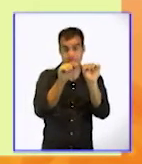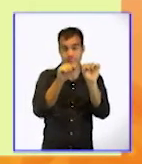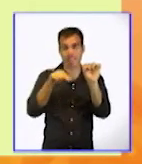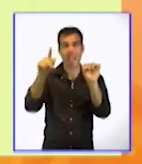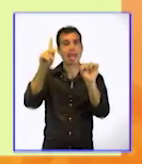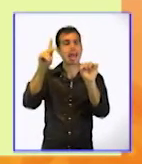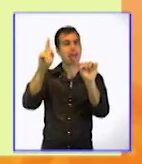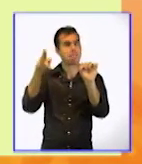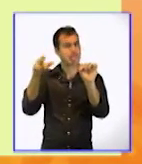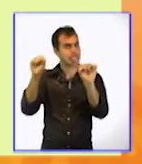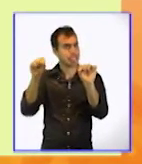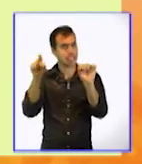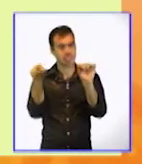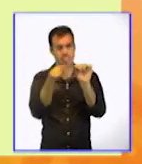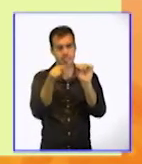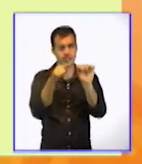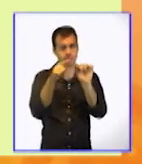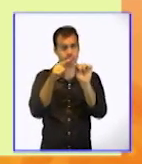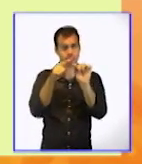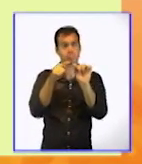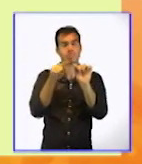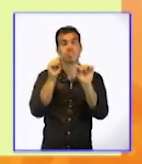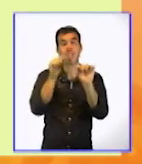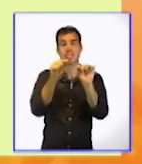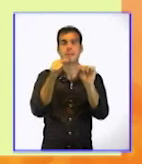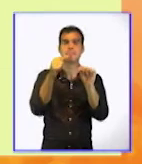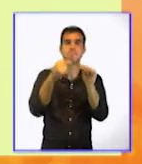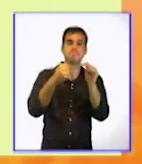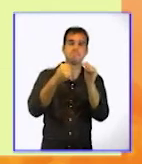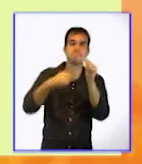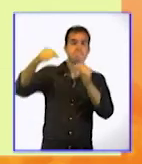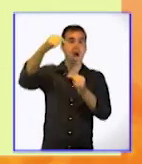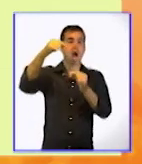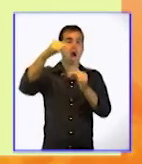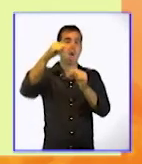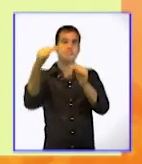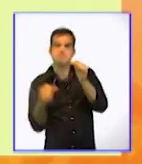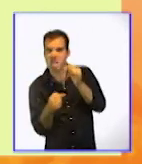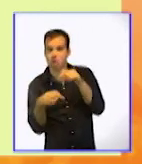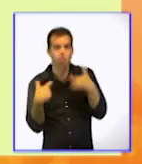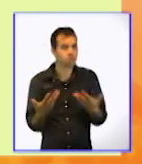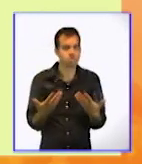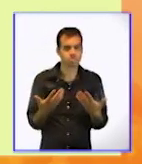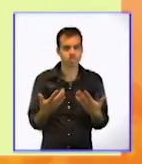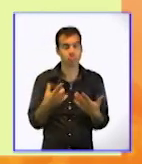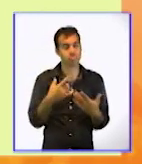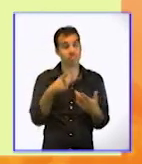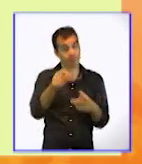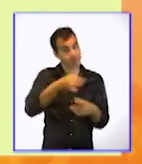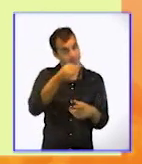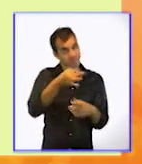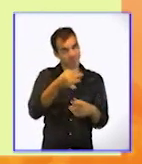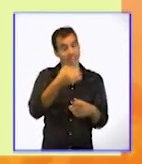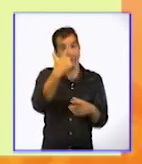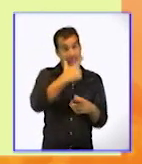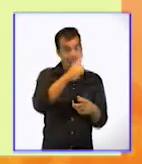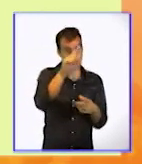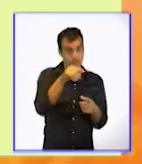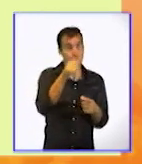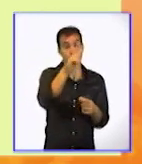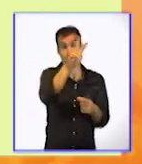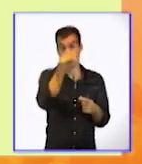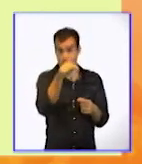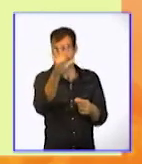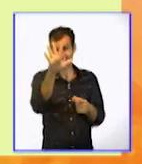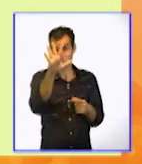KPS 2,5 por 10 a la menos 10, será más soluble o menos soluble. Justifica su respuesta. Ahora, el inciso A te dan un valor